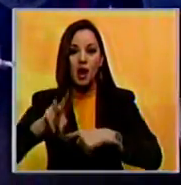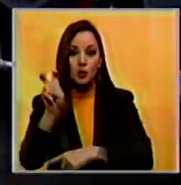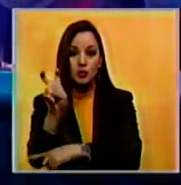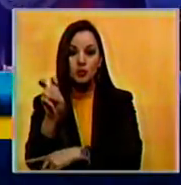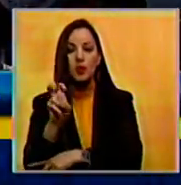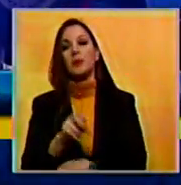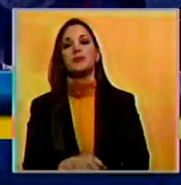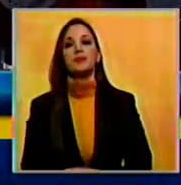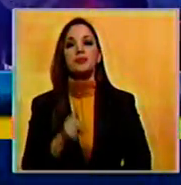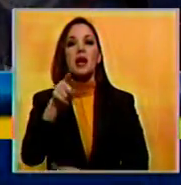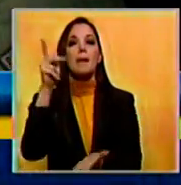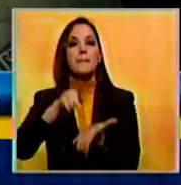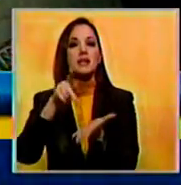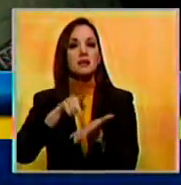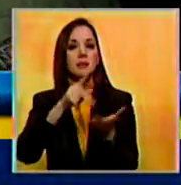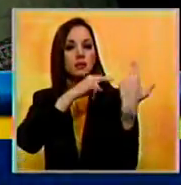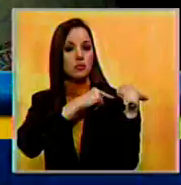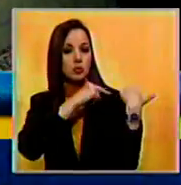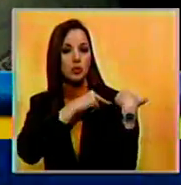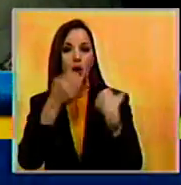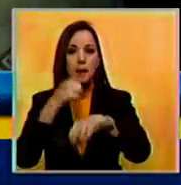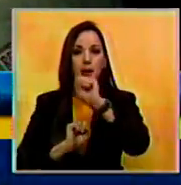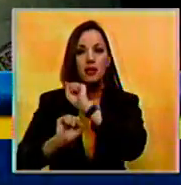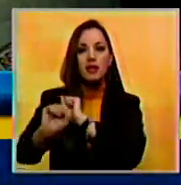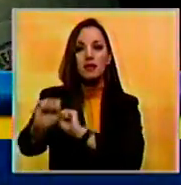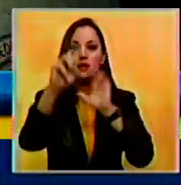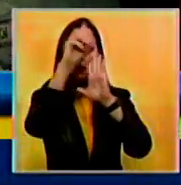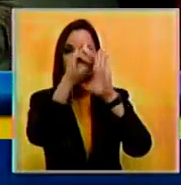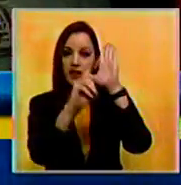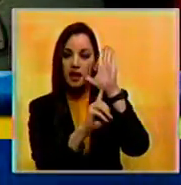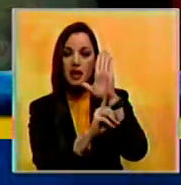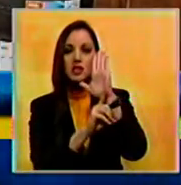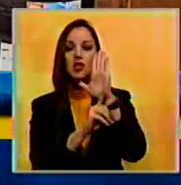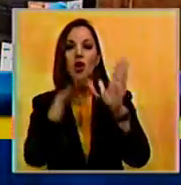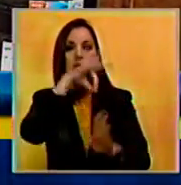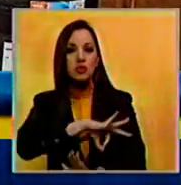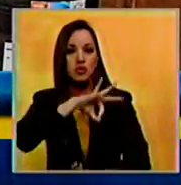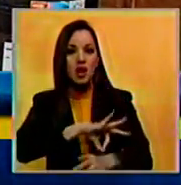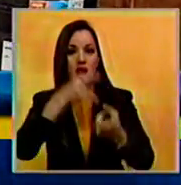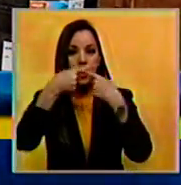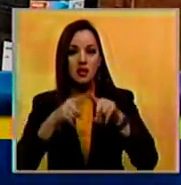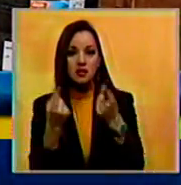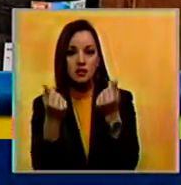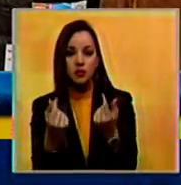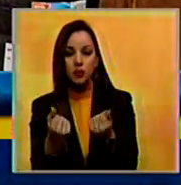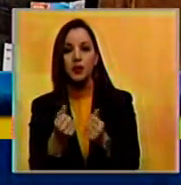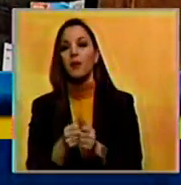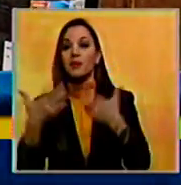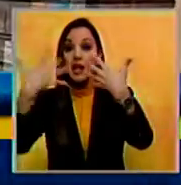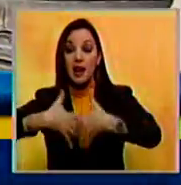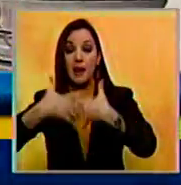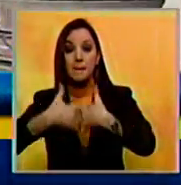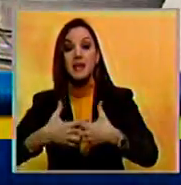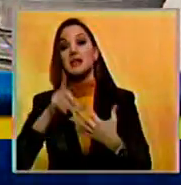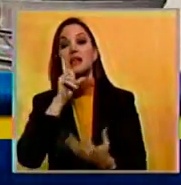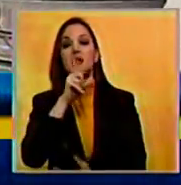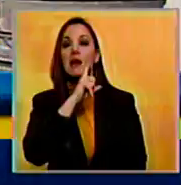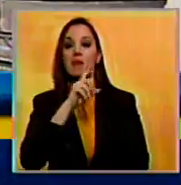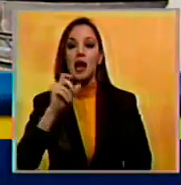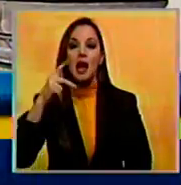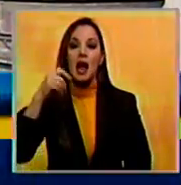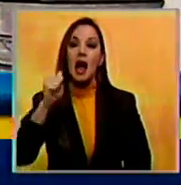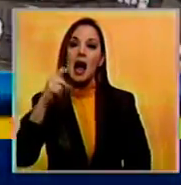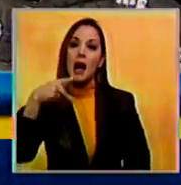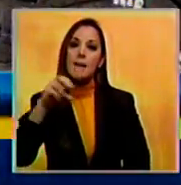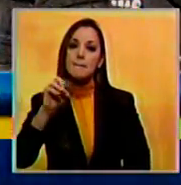operativo participó la Superintendencia Nacional para la Defensa de los Derechos Socioeconómicos. La empresa se denominaba Cauchos Apolo 15 y fue multada